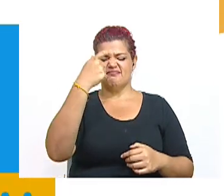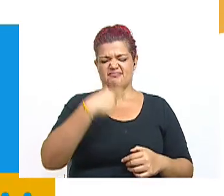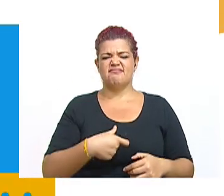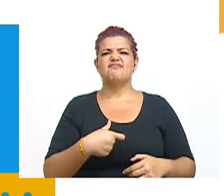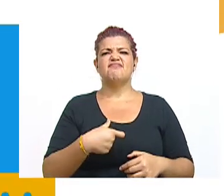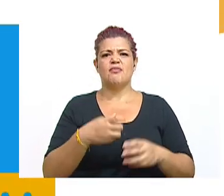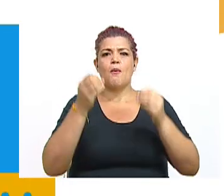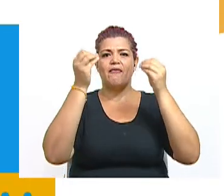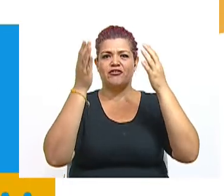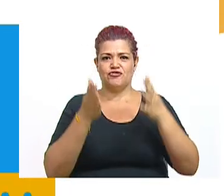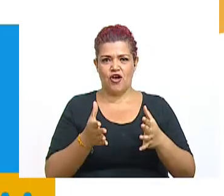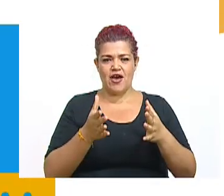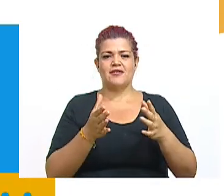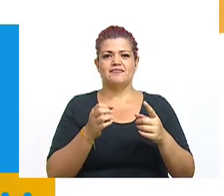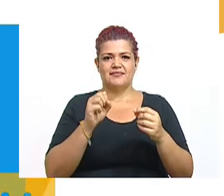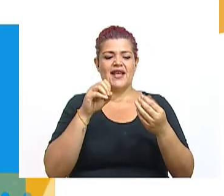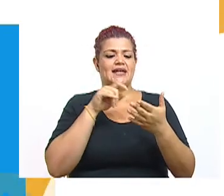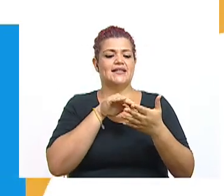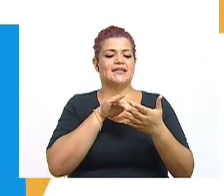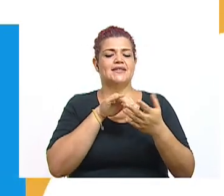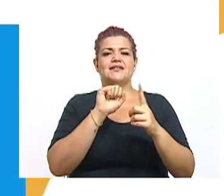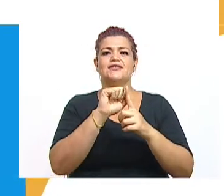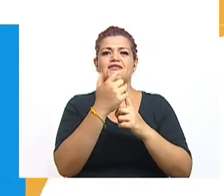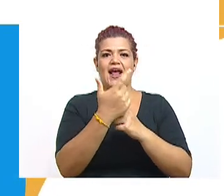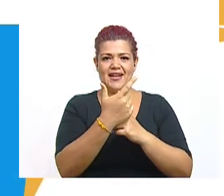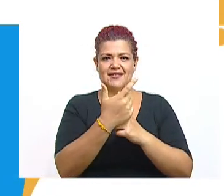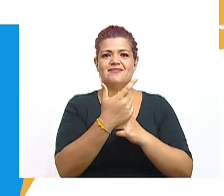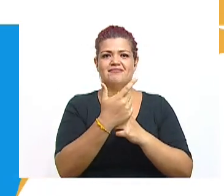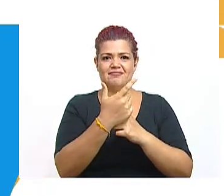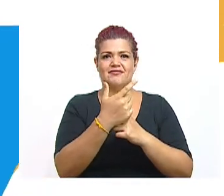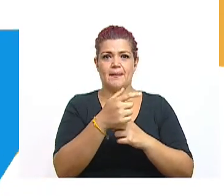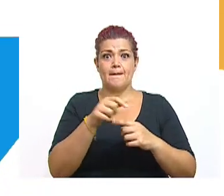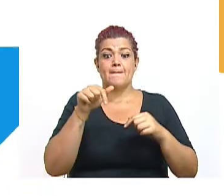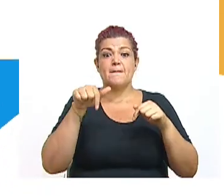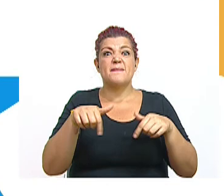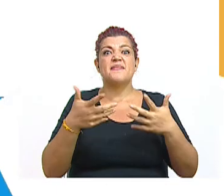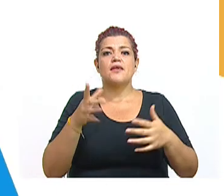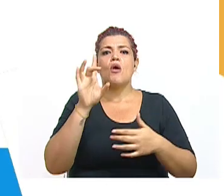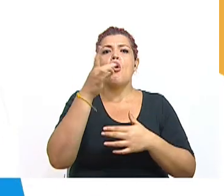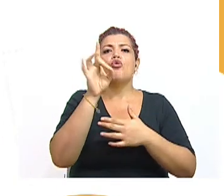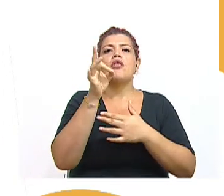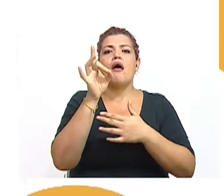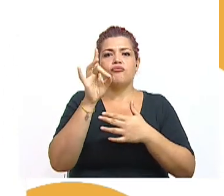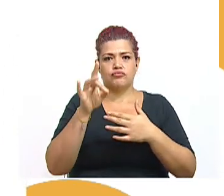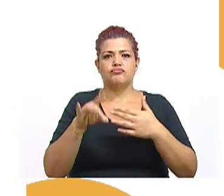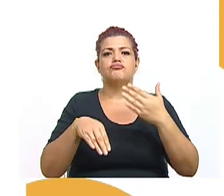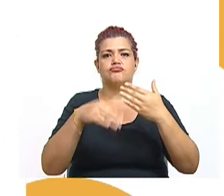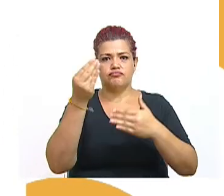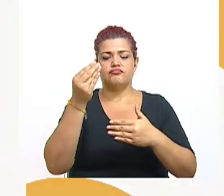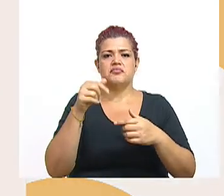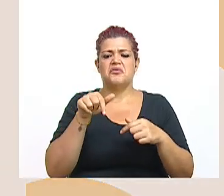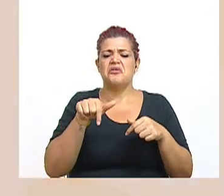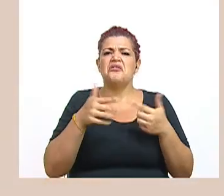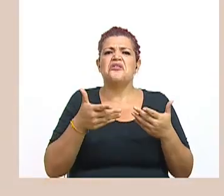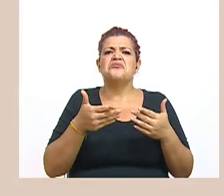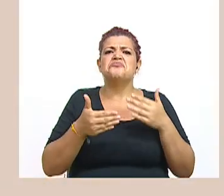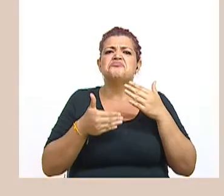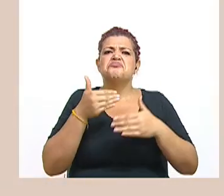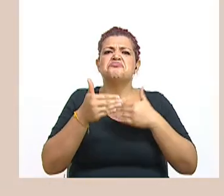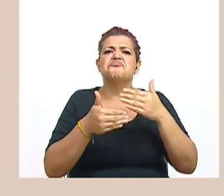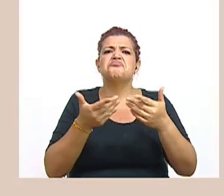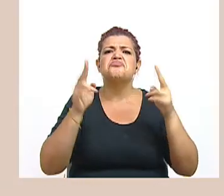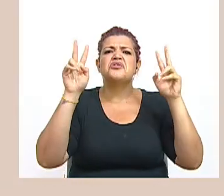su profesor de Estudios Sociales, y el día de hoy nos encontramos en el nivel de octavo año. Vamos a desarrollar una